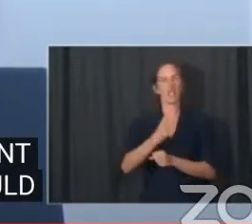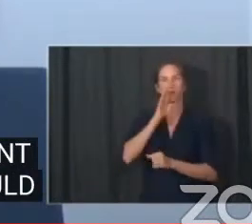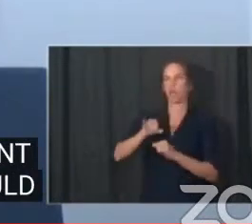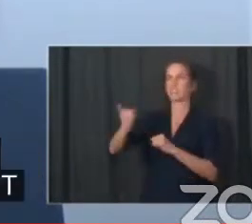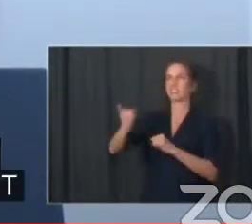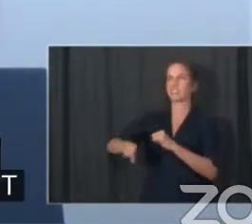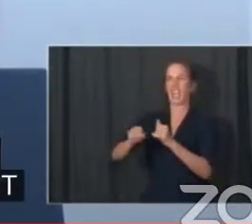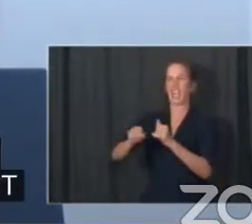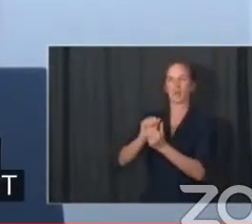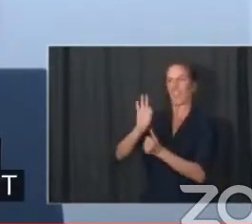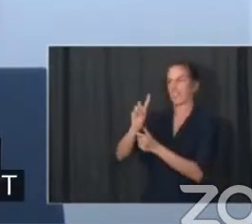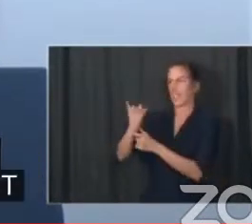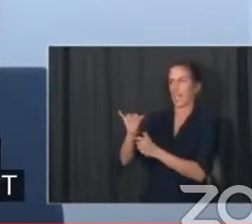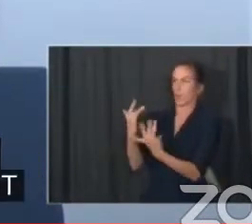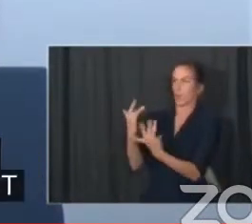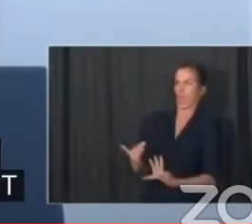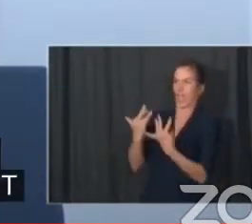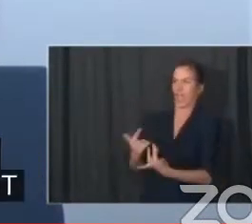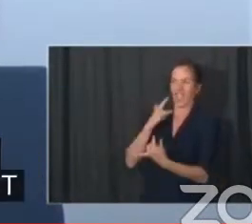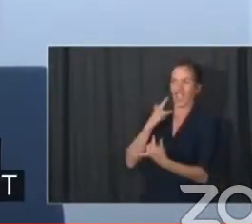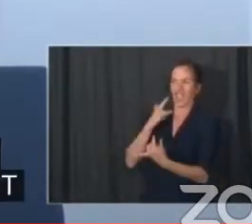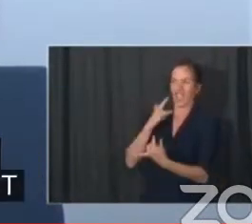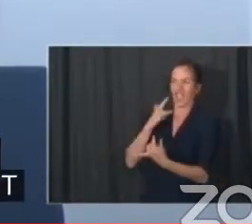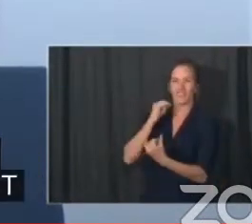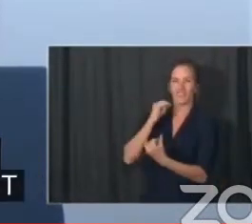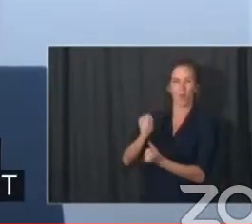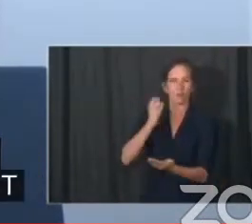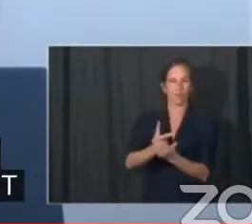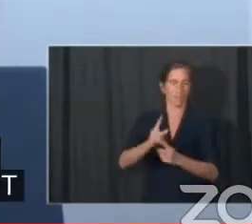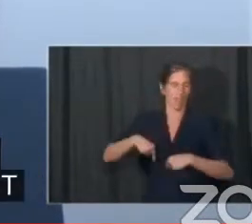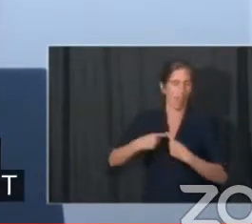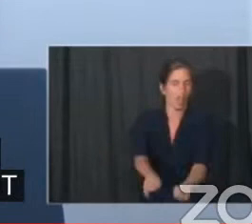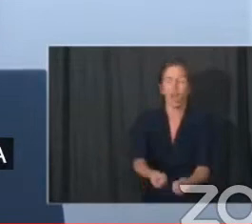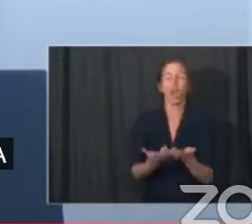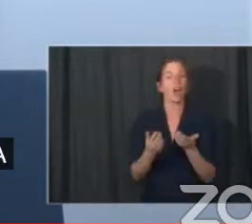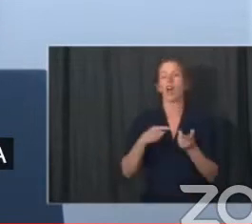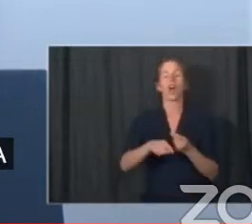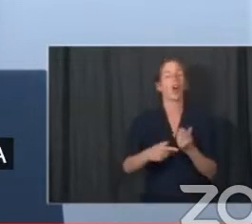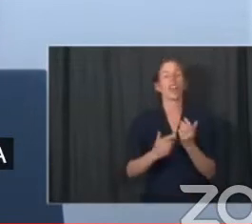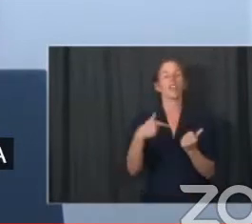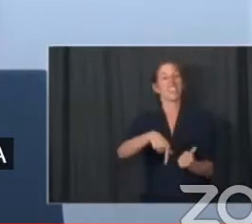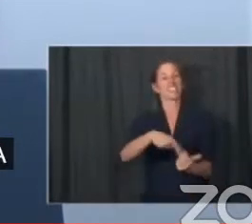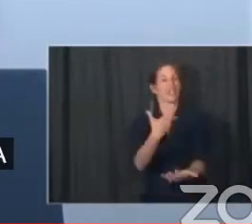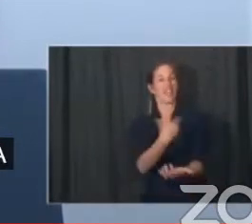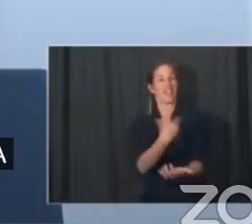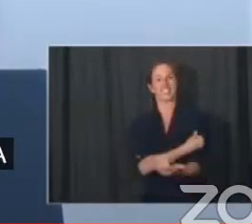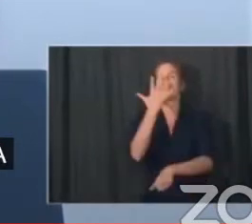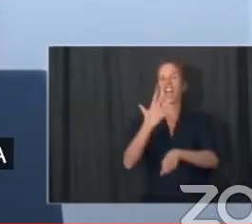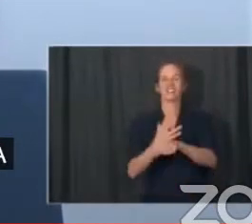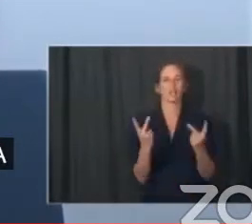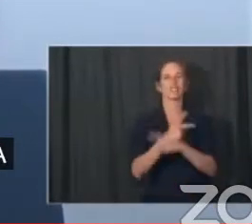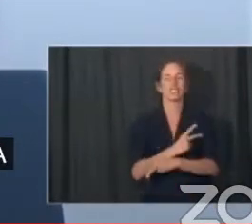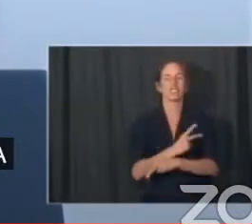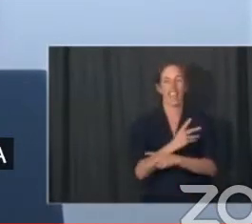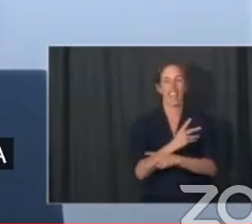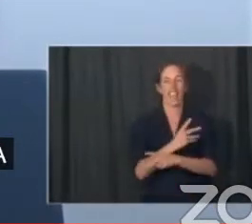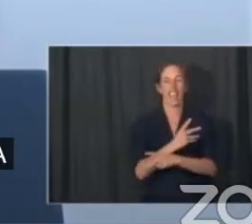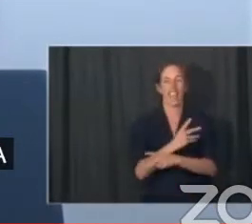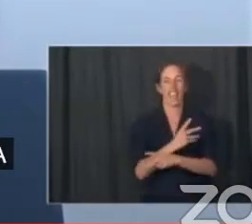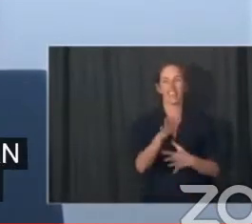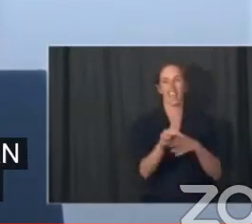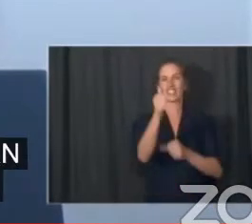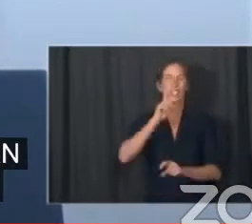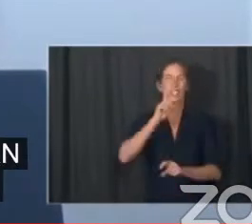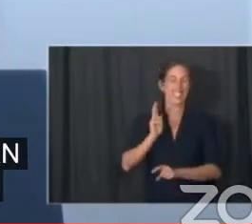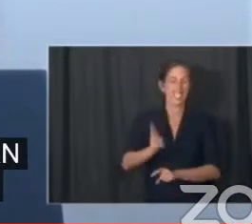is 5 times faster than the fastest prior vaccine development in history. ha tomado mucho 5 tiempo, cosas que han times tomado faster. Say it 4 o again, 5 5 años en times hacerlo, faster. hemos hecho